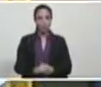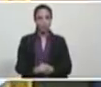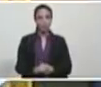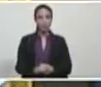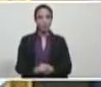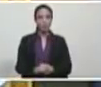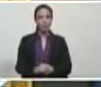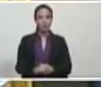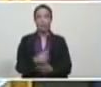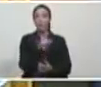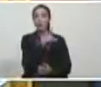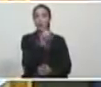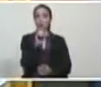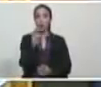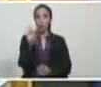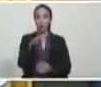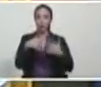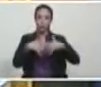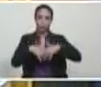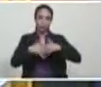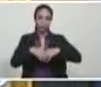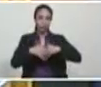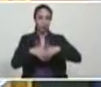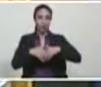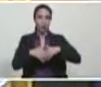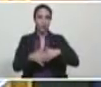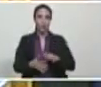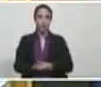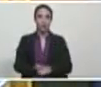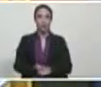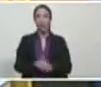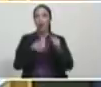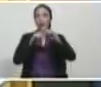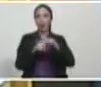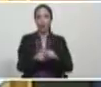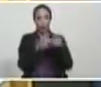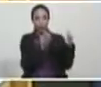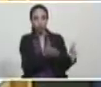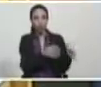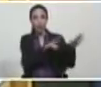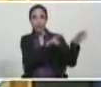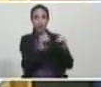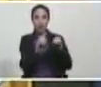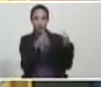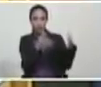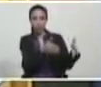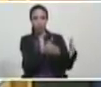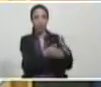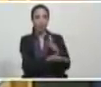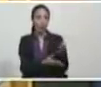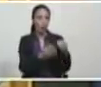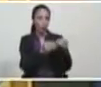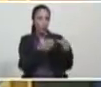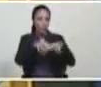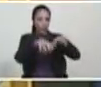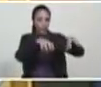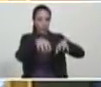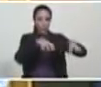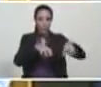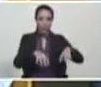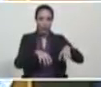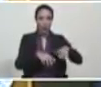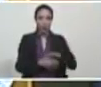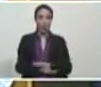estas 104 industrias, 70 de ellas son industrias de autopartes.